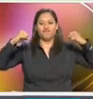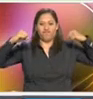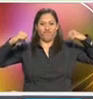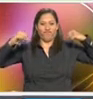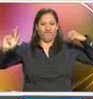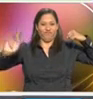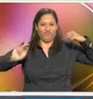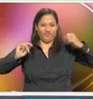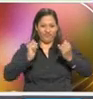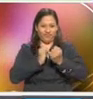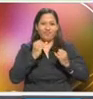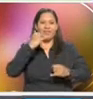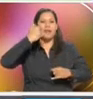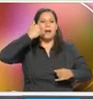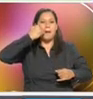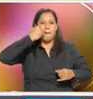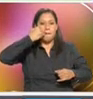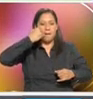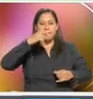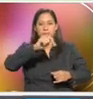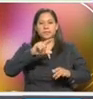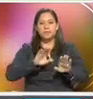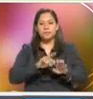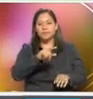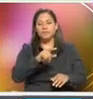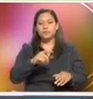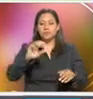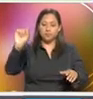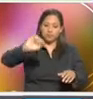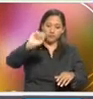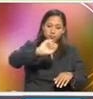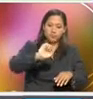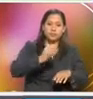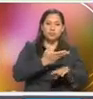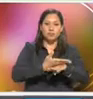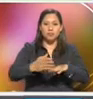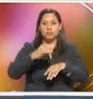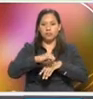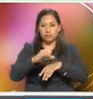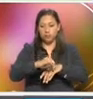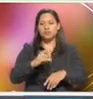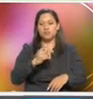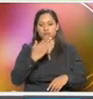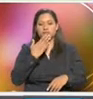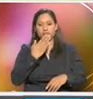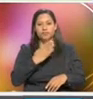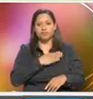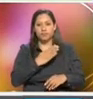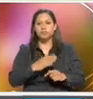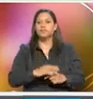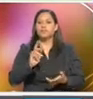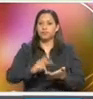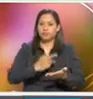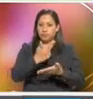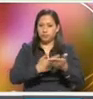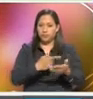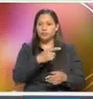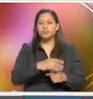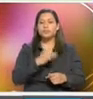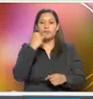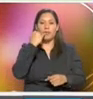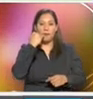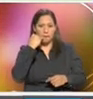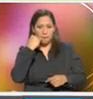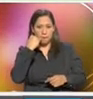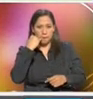Sí, está diferente. Con el aderezo de yogur va a quedar buena. Eso es todo, muy bien. Ahí está, se lo voy a repetir nuevamente. 4 tazas de